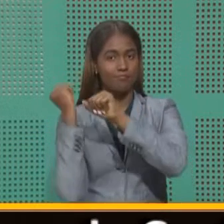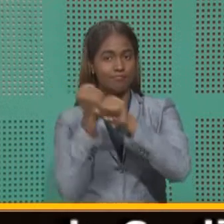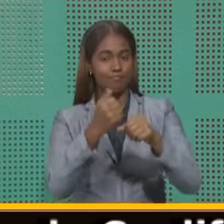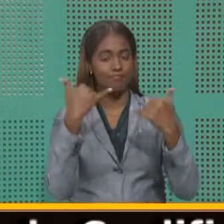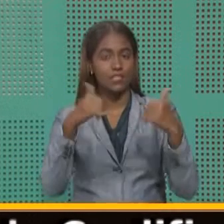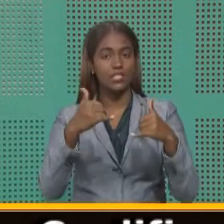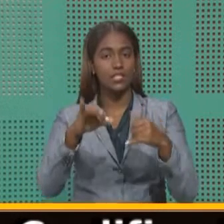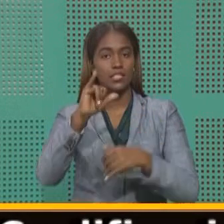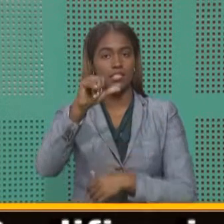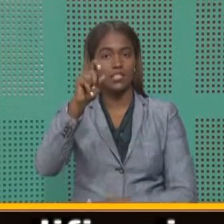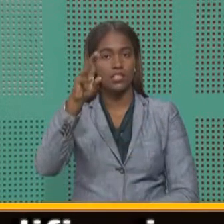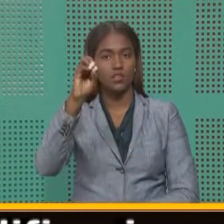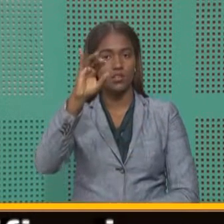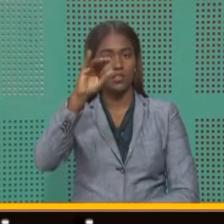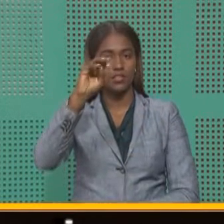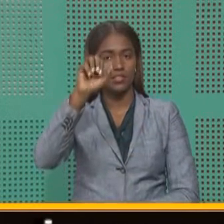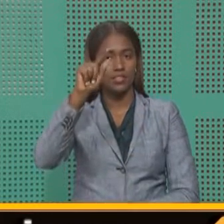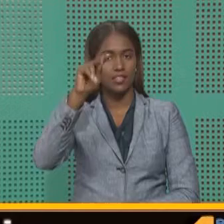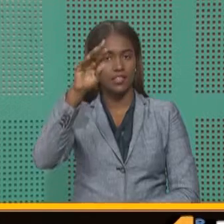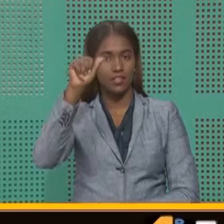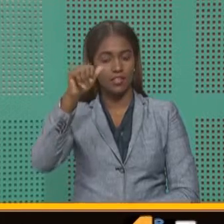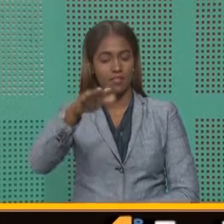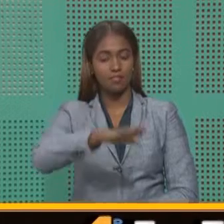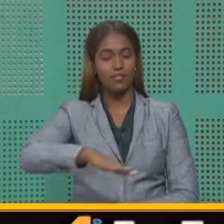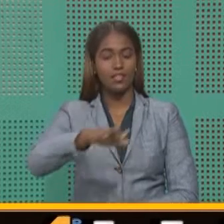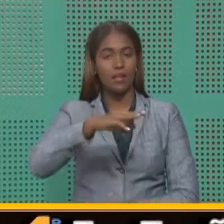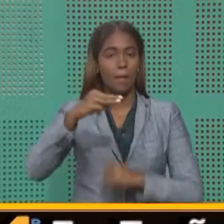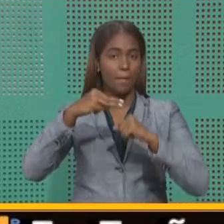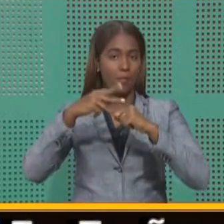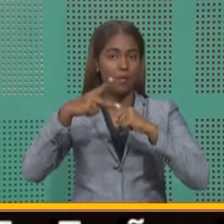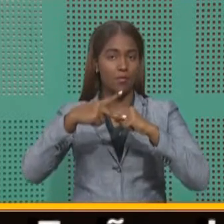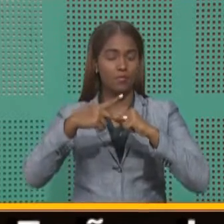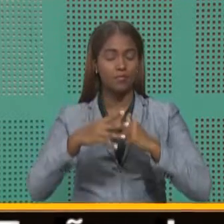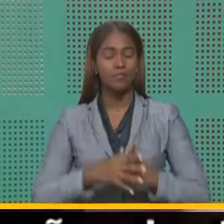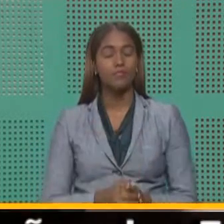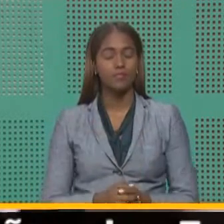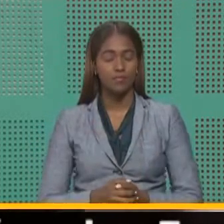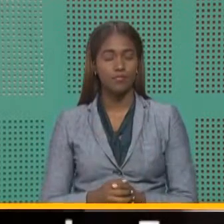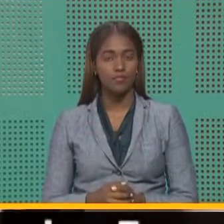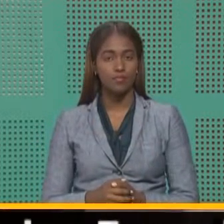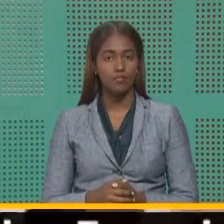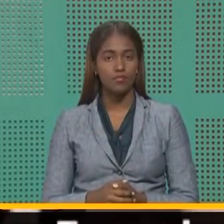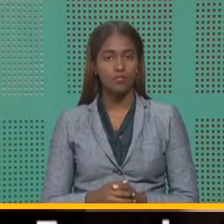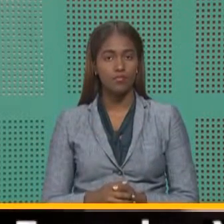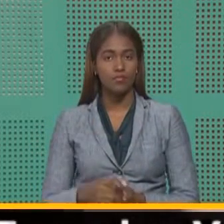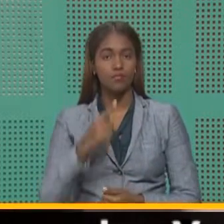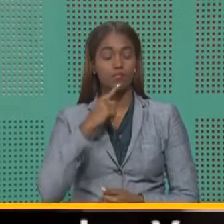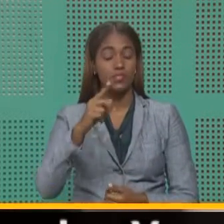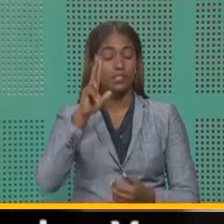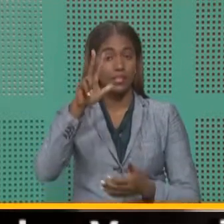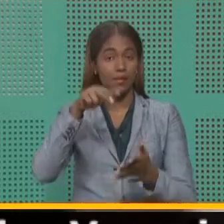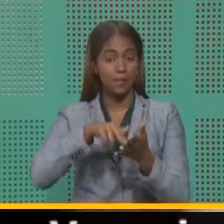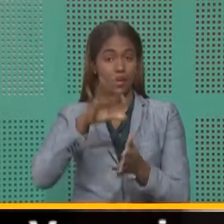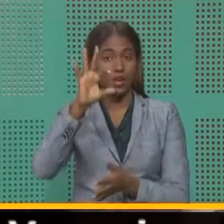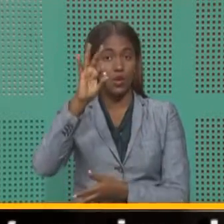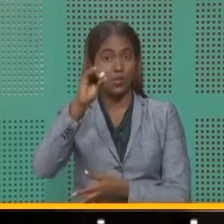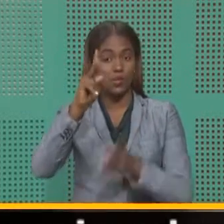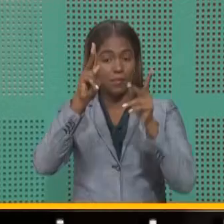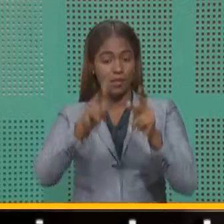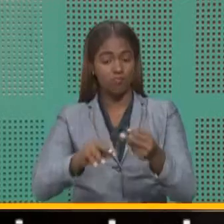isidro santana del municipio de monte plata son 3 mil 90 atletas